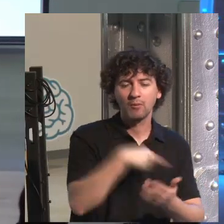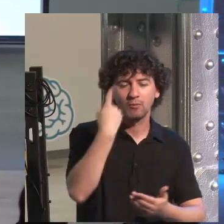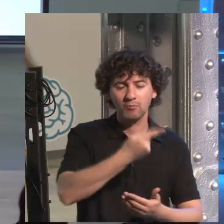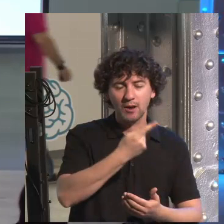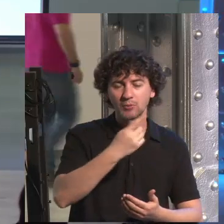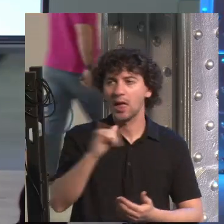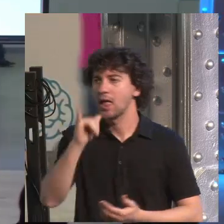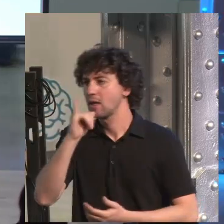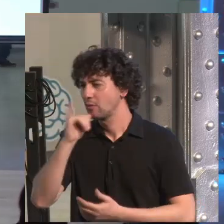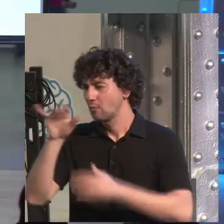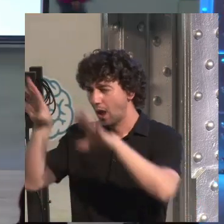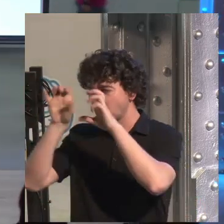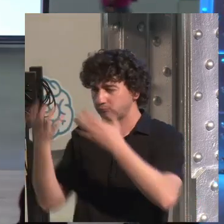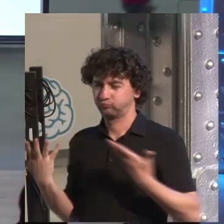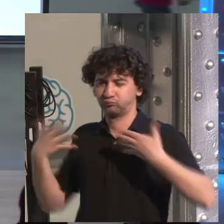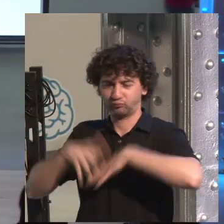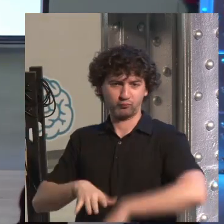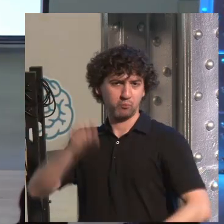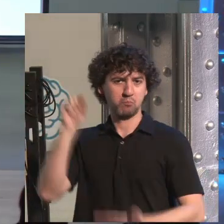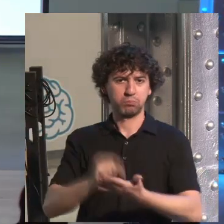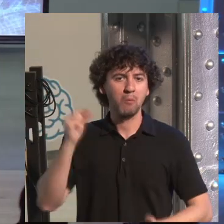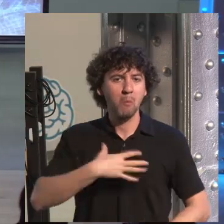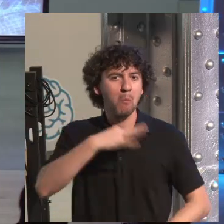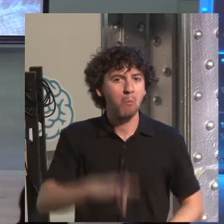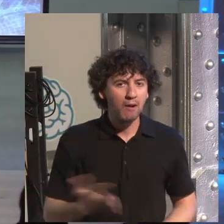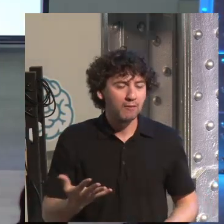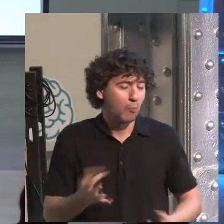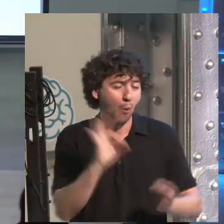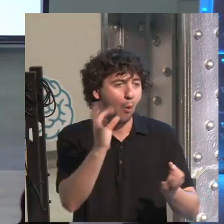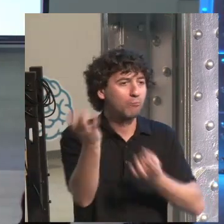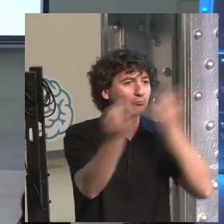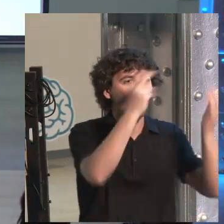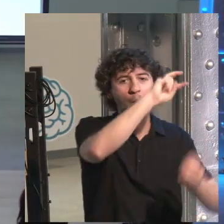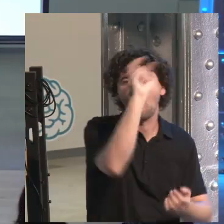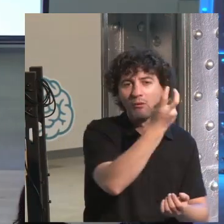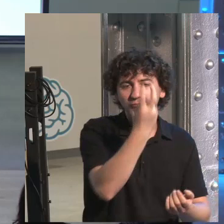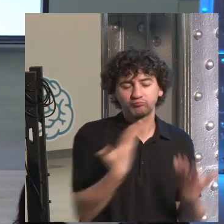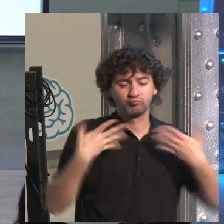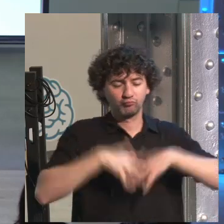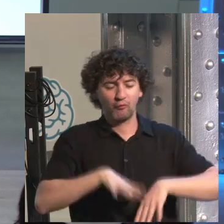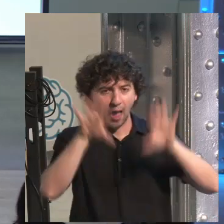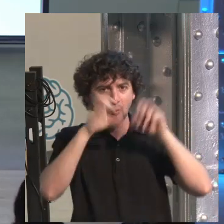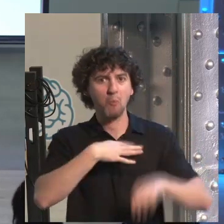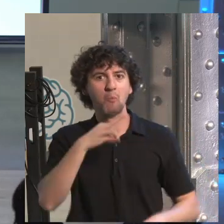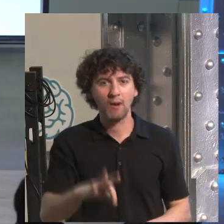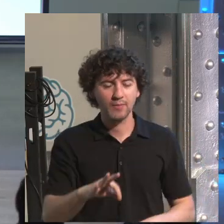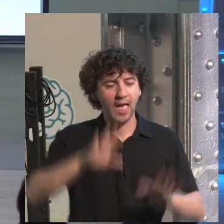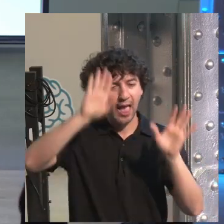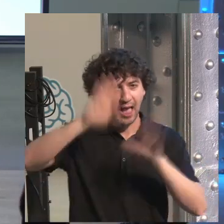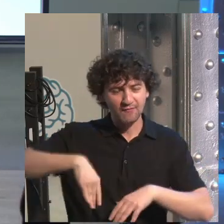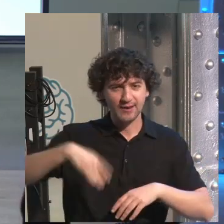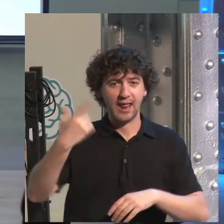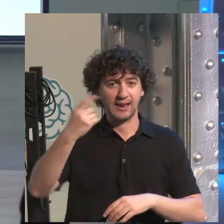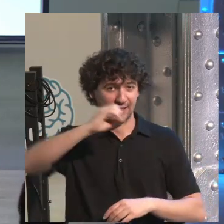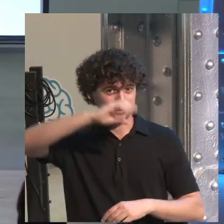un idioma, o aprender automáticamente cualquier disciplina. Y finalmente, voy a hablar de la inteligencia